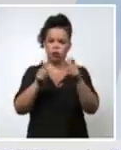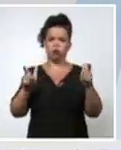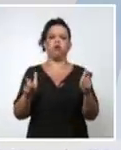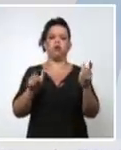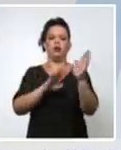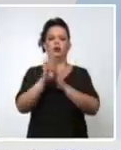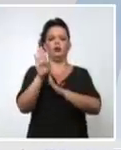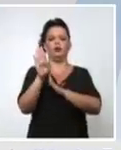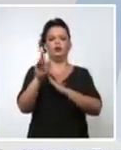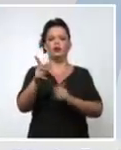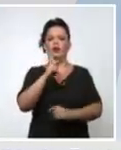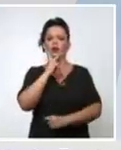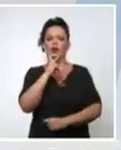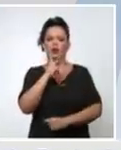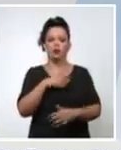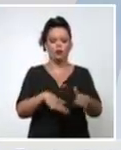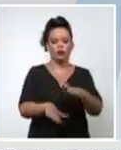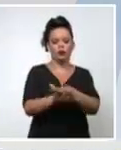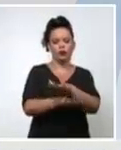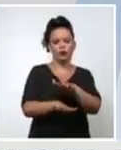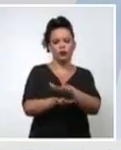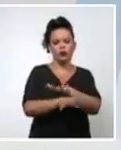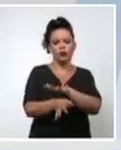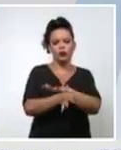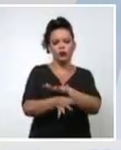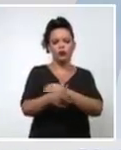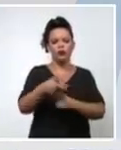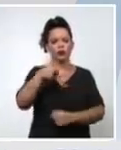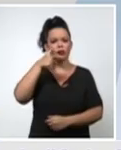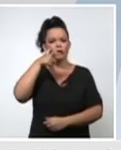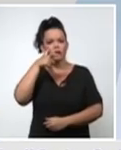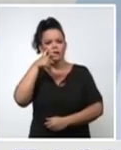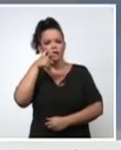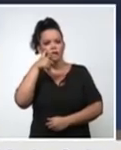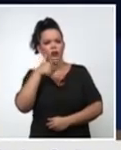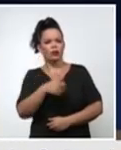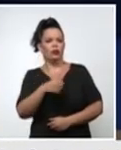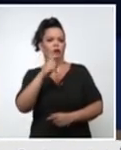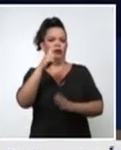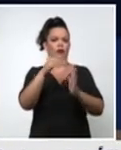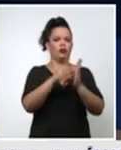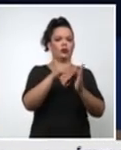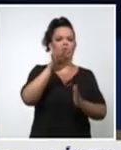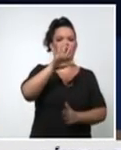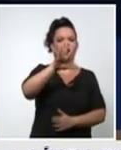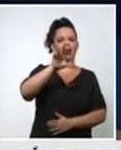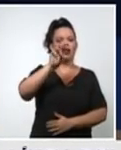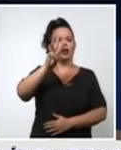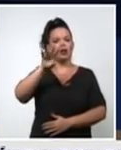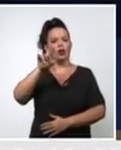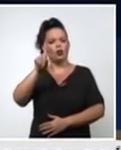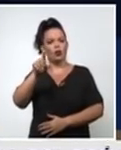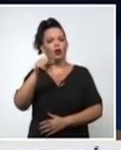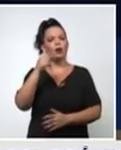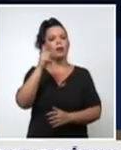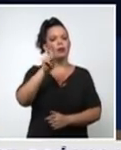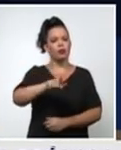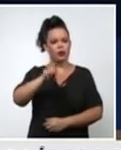atención primaria de salud se vigilan 3.531 personas. Ayer nuevamente se procesaron más